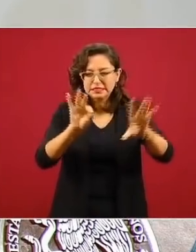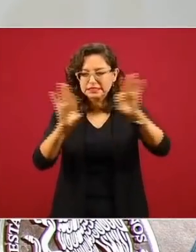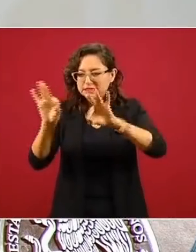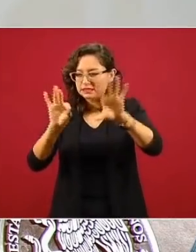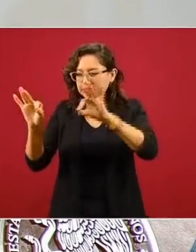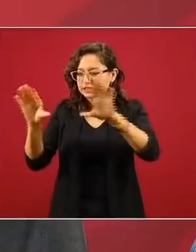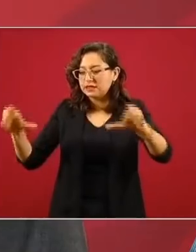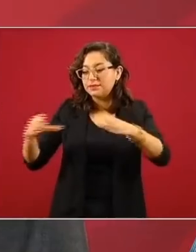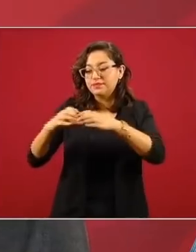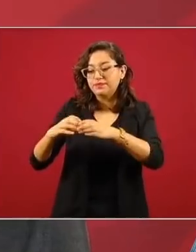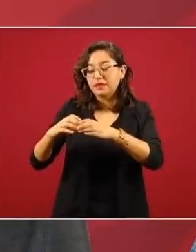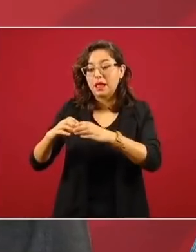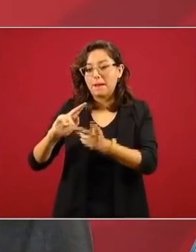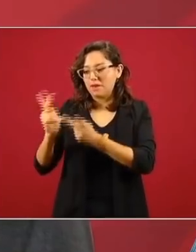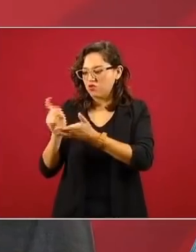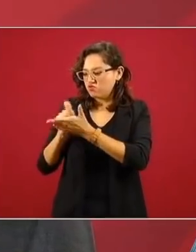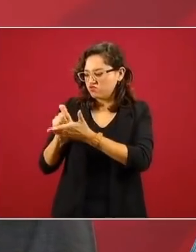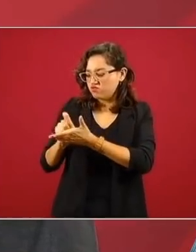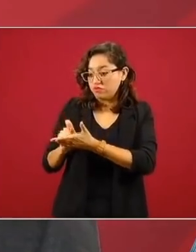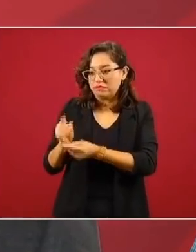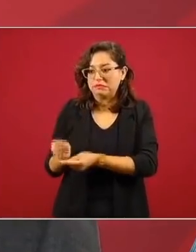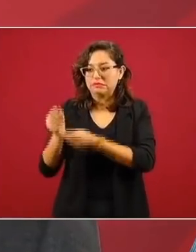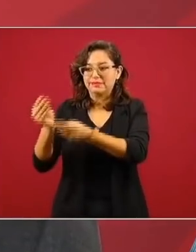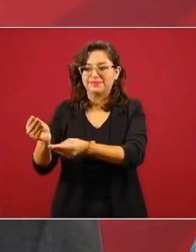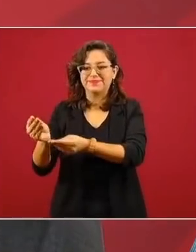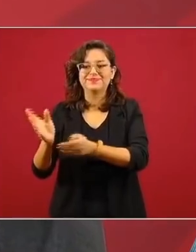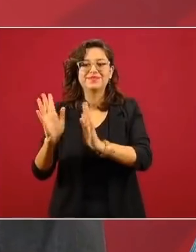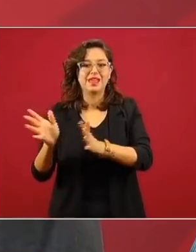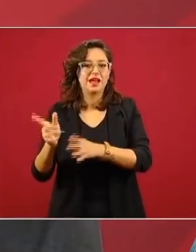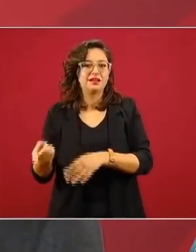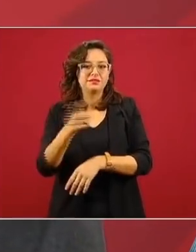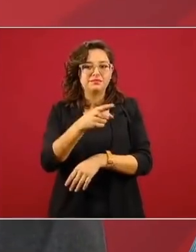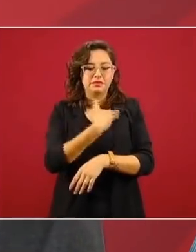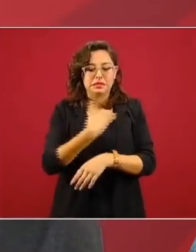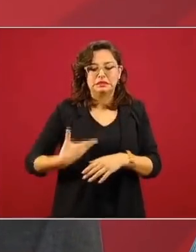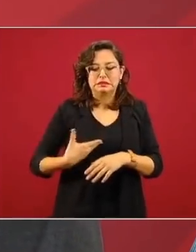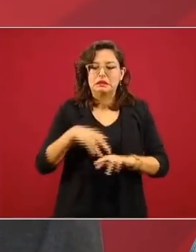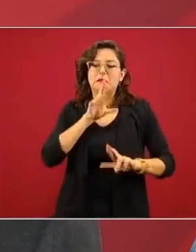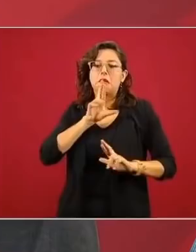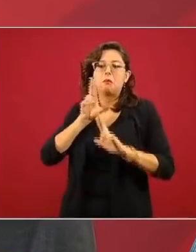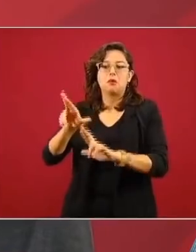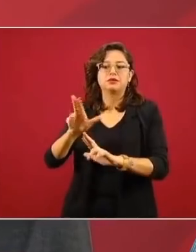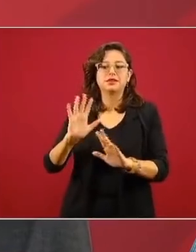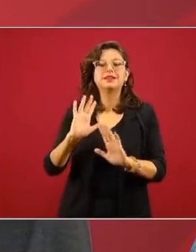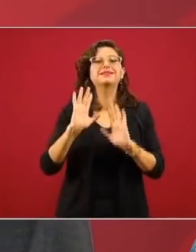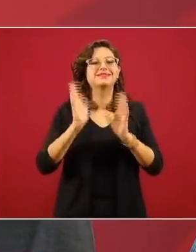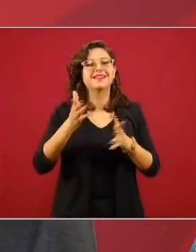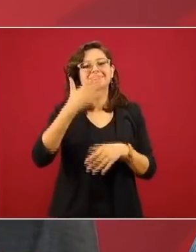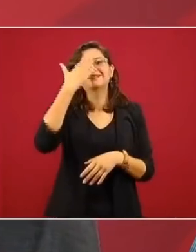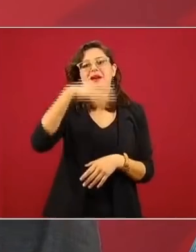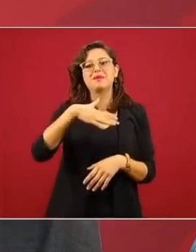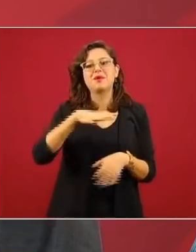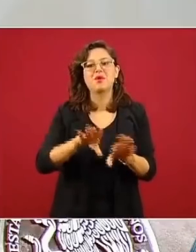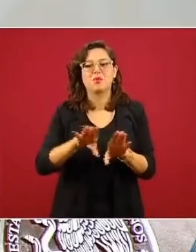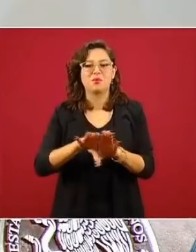las preguntas y desde luego que ya se sabía qué se iba